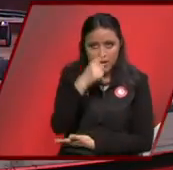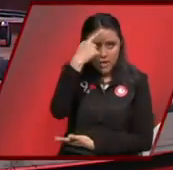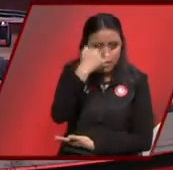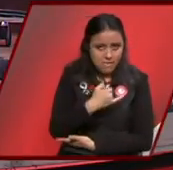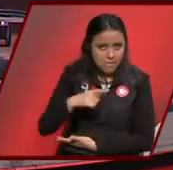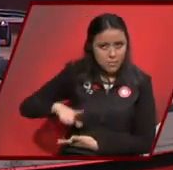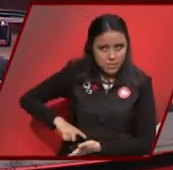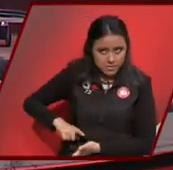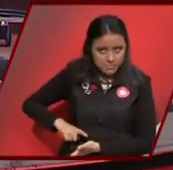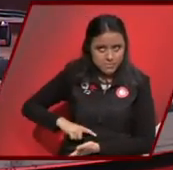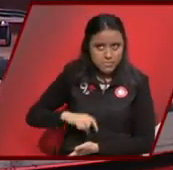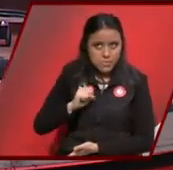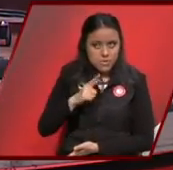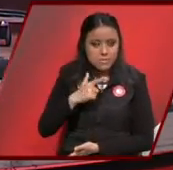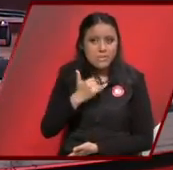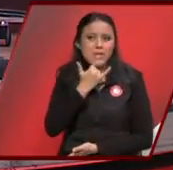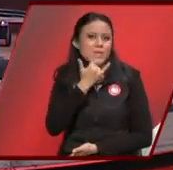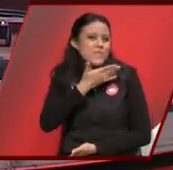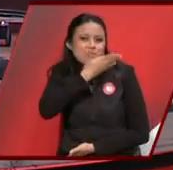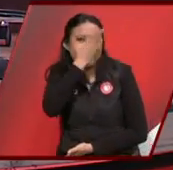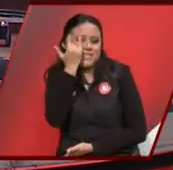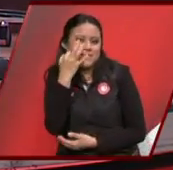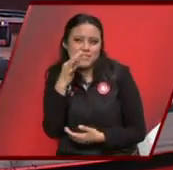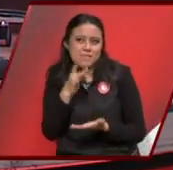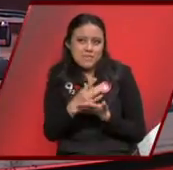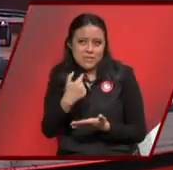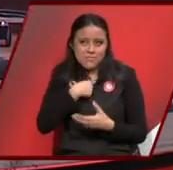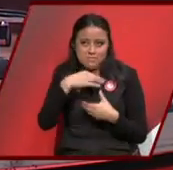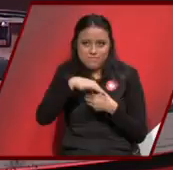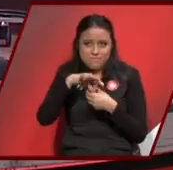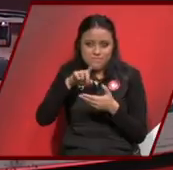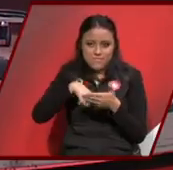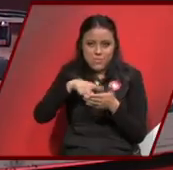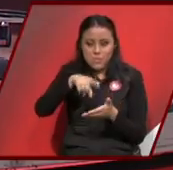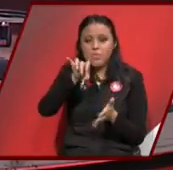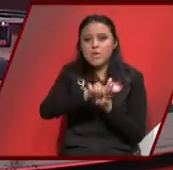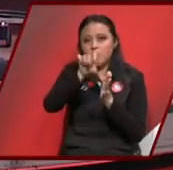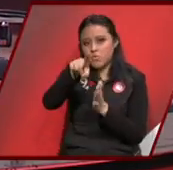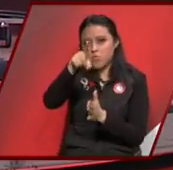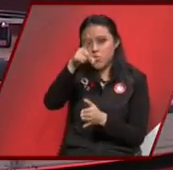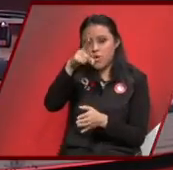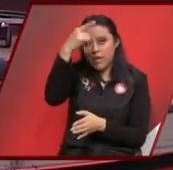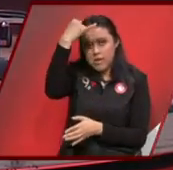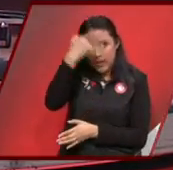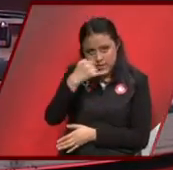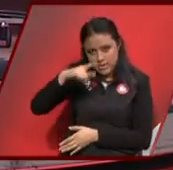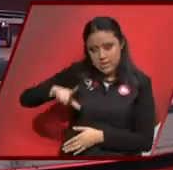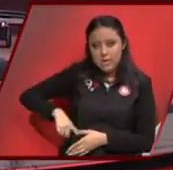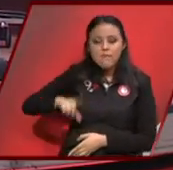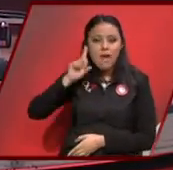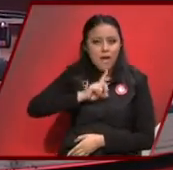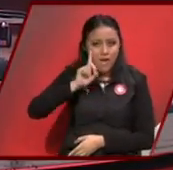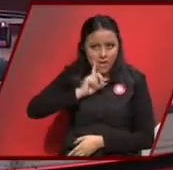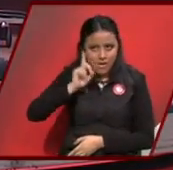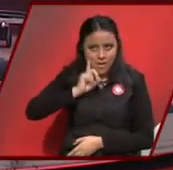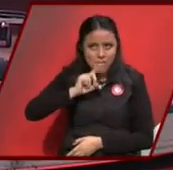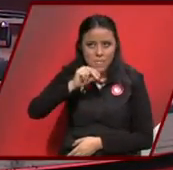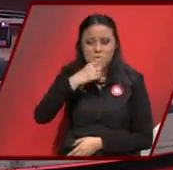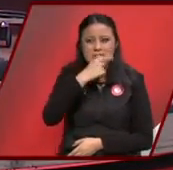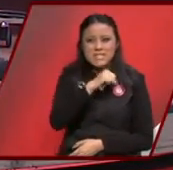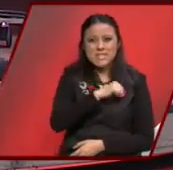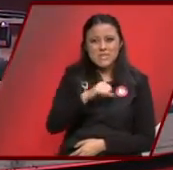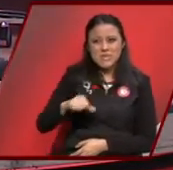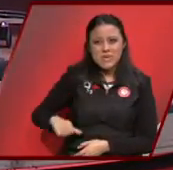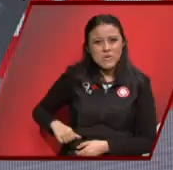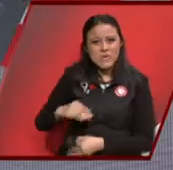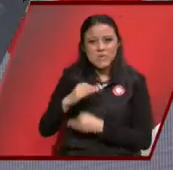ser. Yo no soy el que va a votar nada más, ¿verdad? Sí, entonces, usted es jefa ya. Los alcaldes resultaron que no todos son